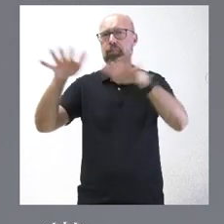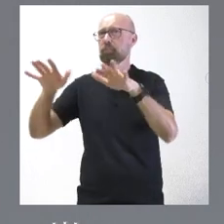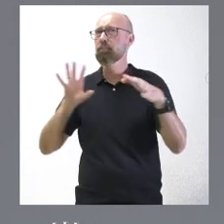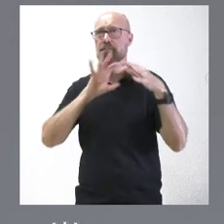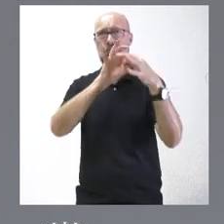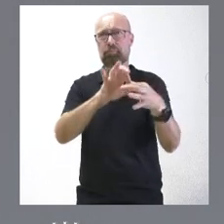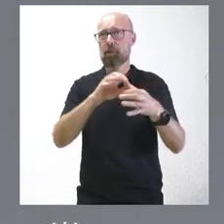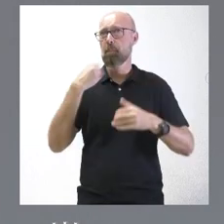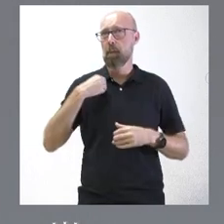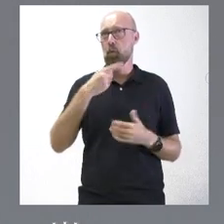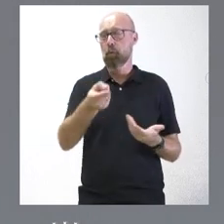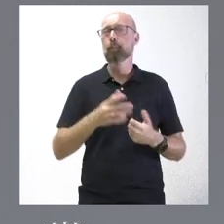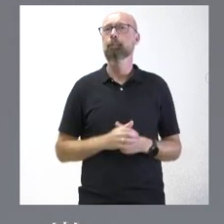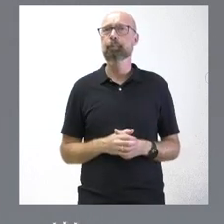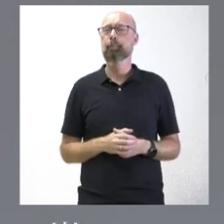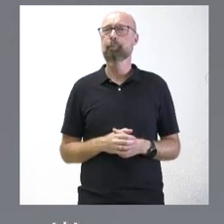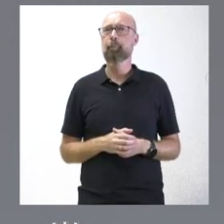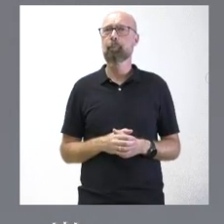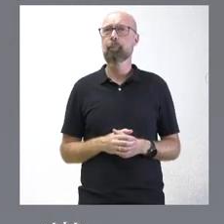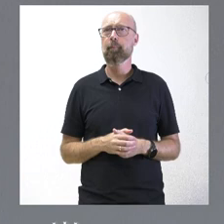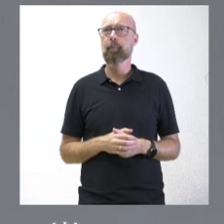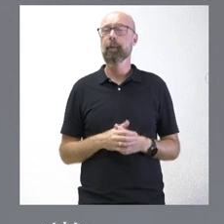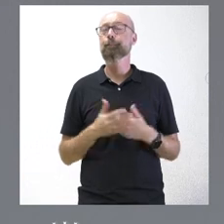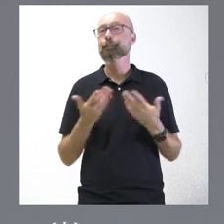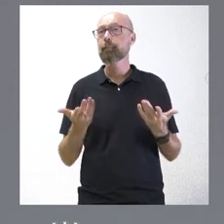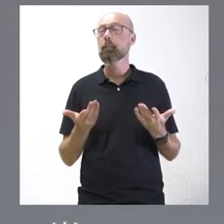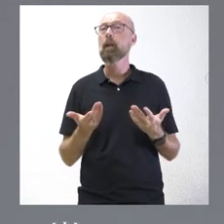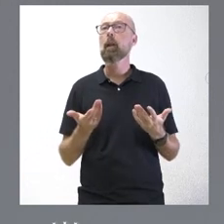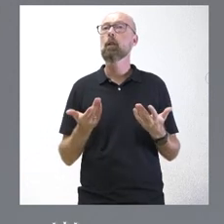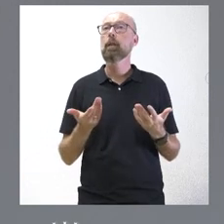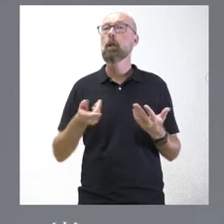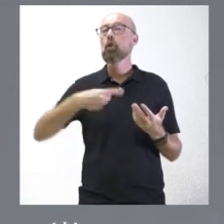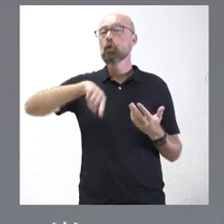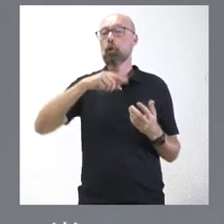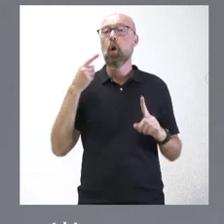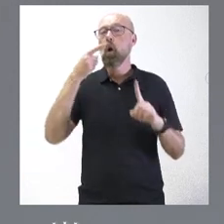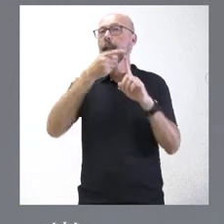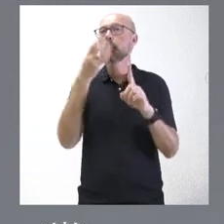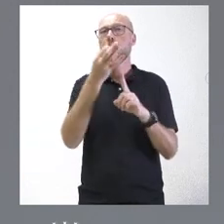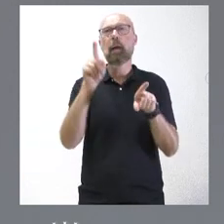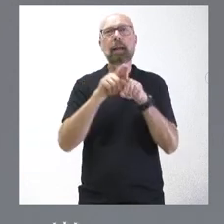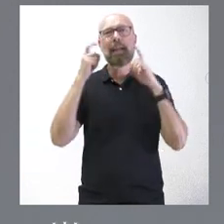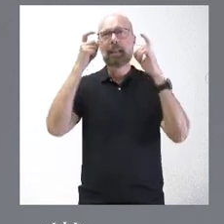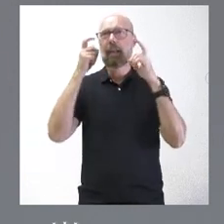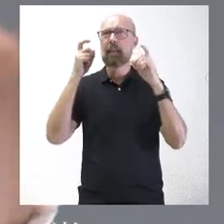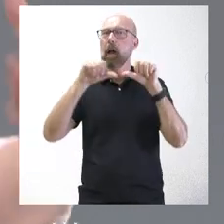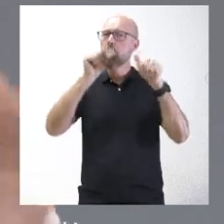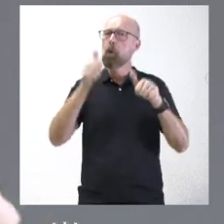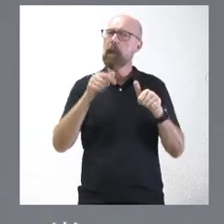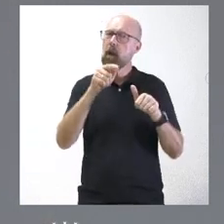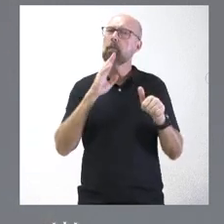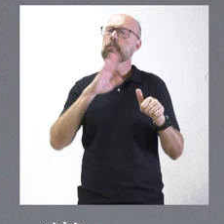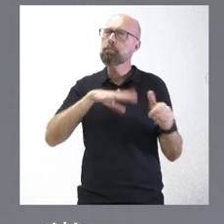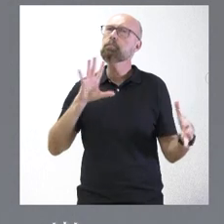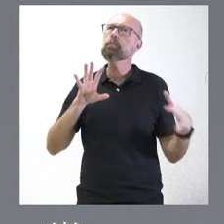Residencial en Castilla en Castilla y león entonces lo que se trata es de conjugar los dos modelos que las personas mayores